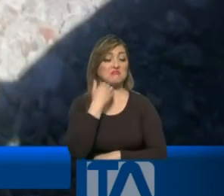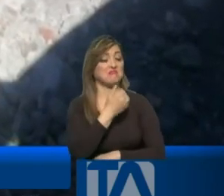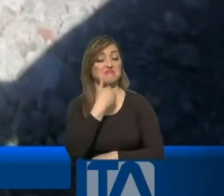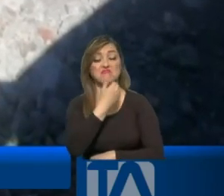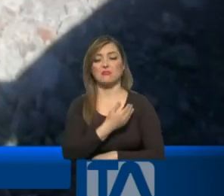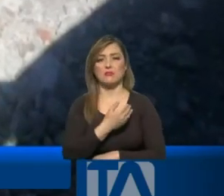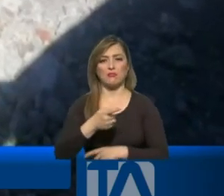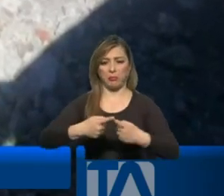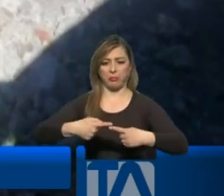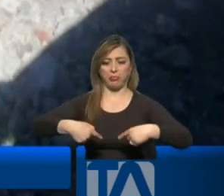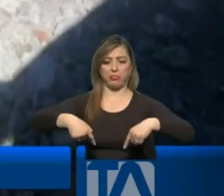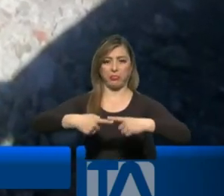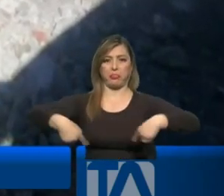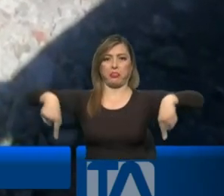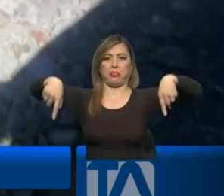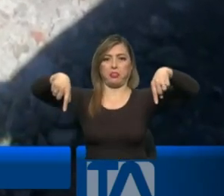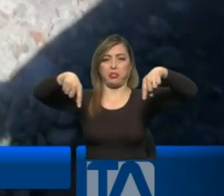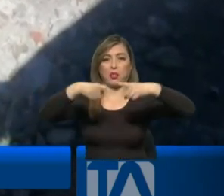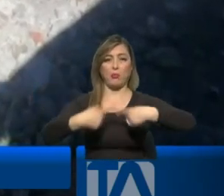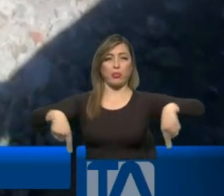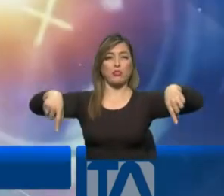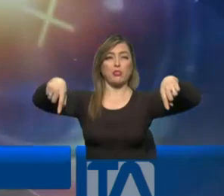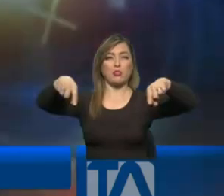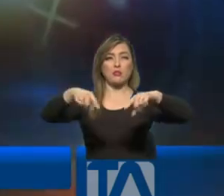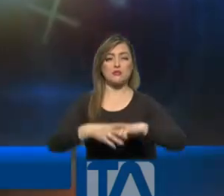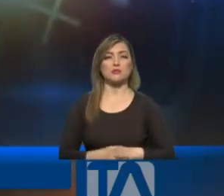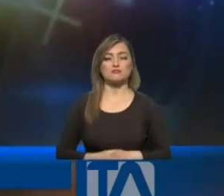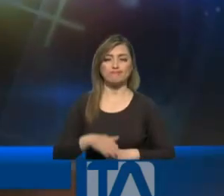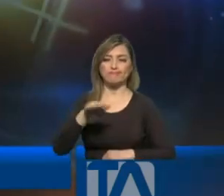son más grandes. Un llamado a la entidad para que intervenga en esta arteria.